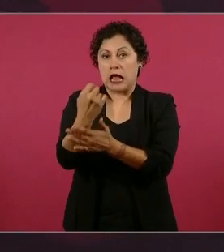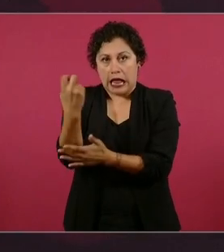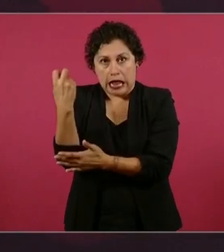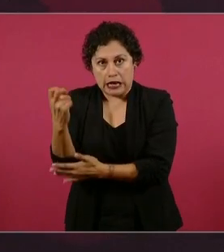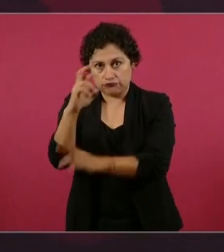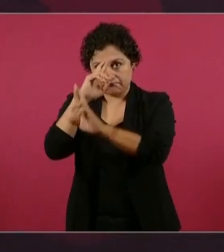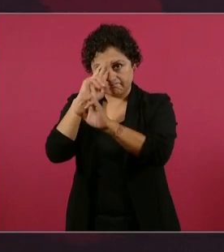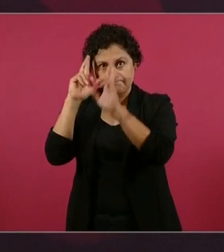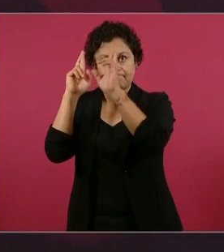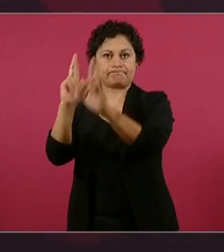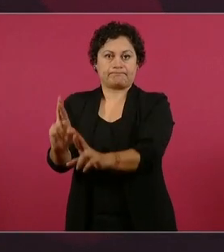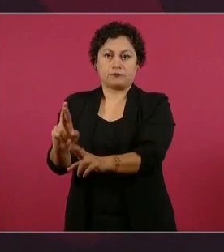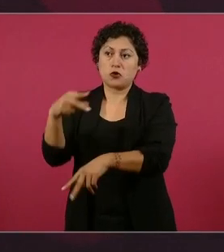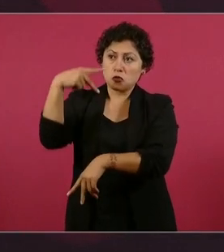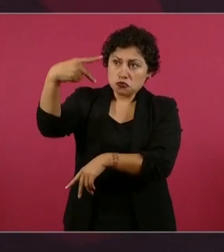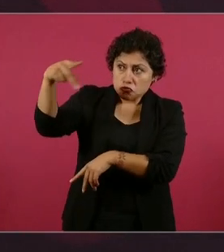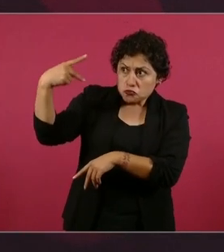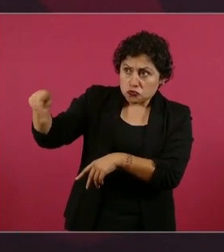decidieron ellos.